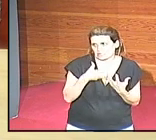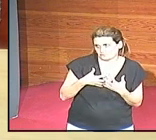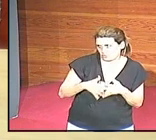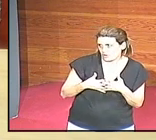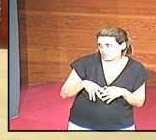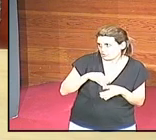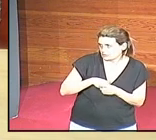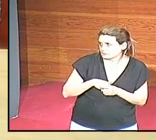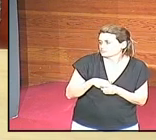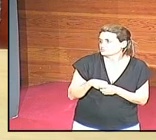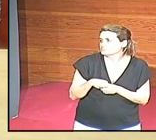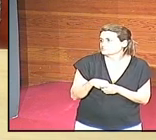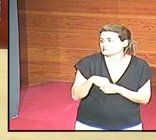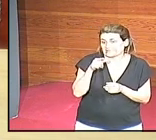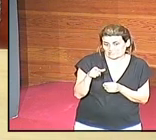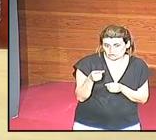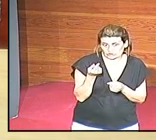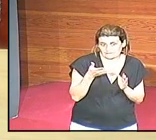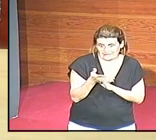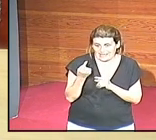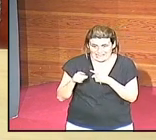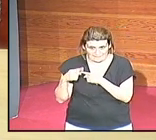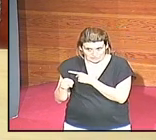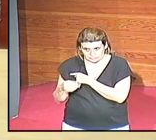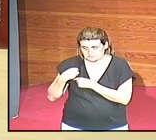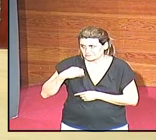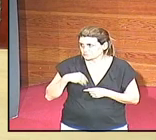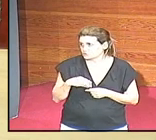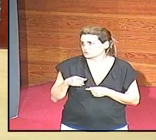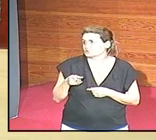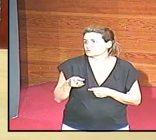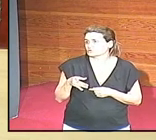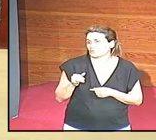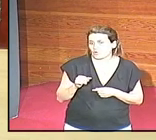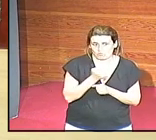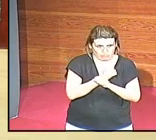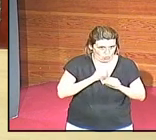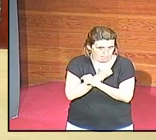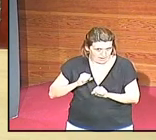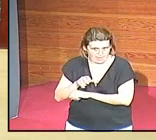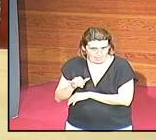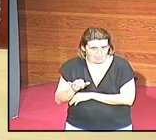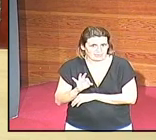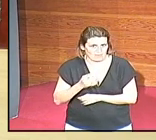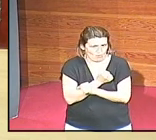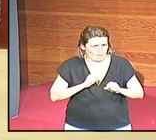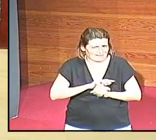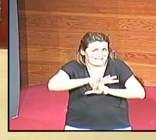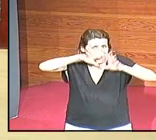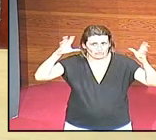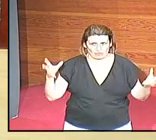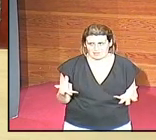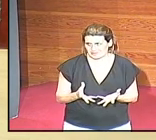Y eso implica que estos elementos tienen bombas atómicas. Es decir, luego